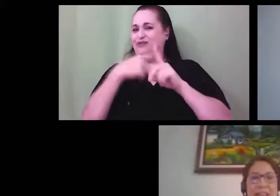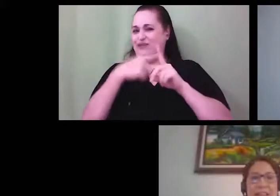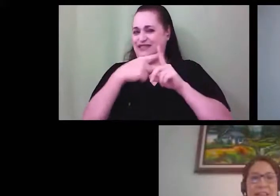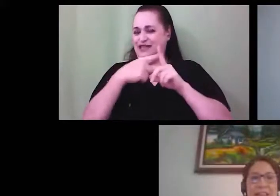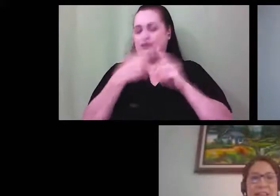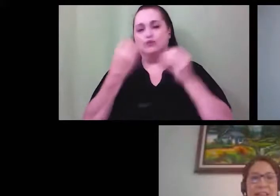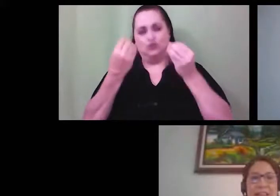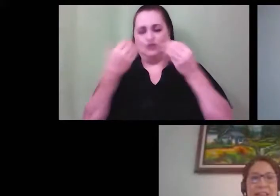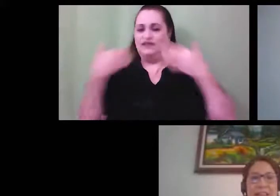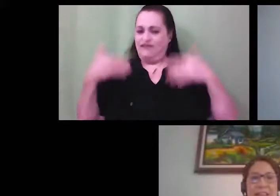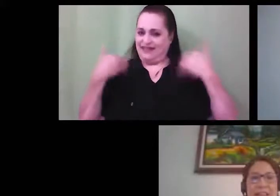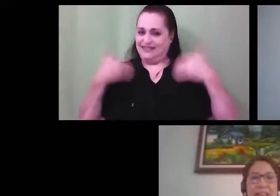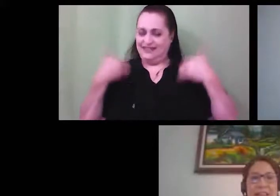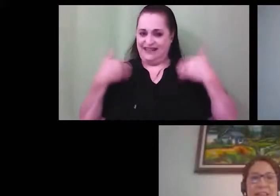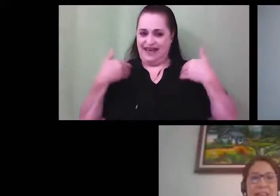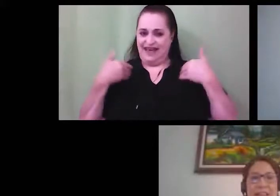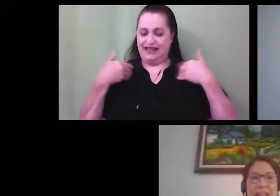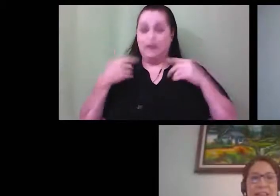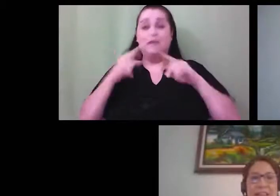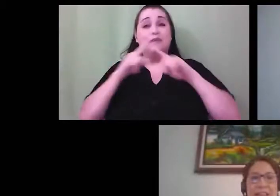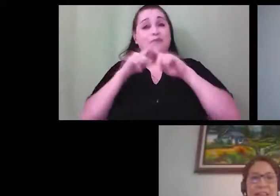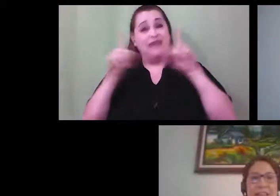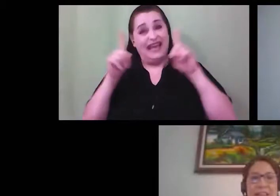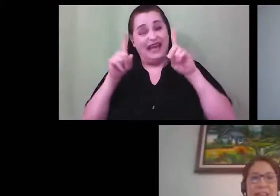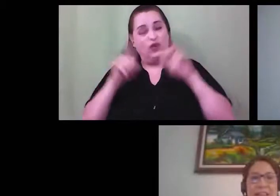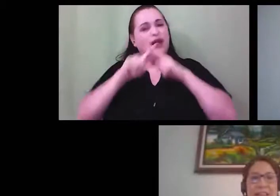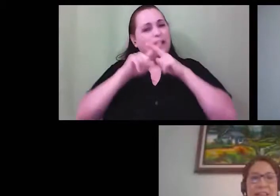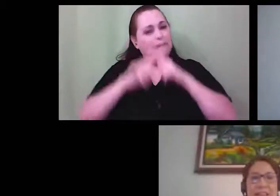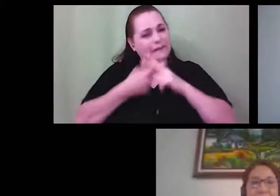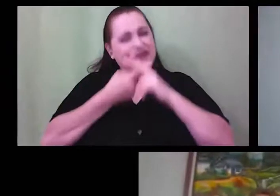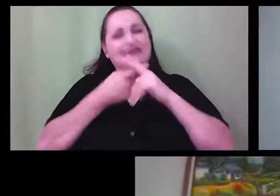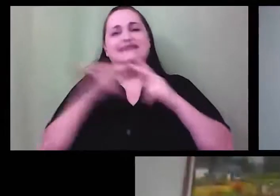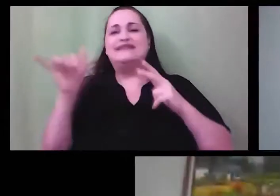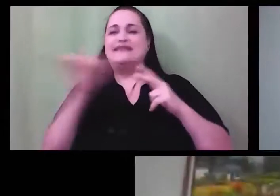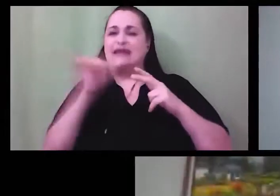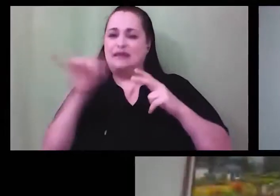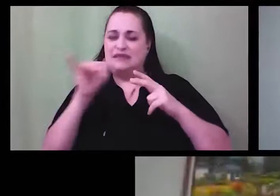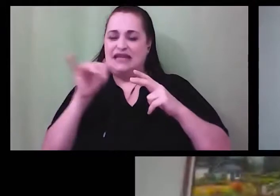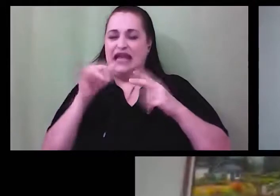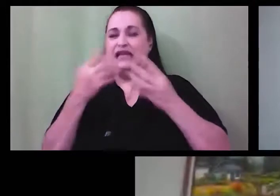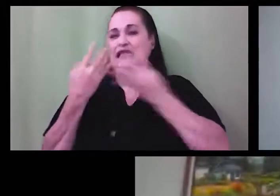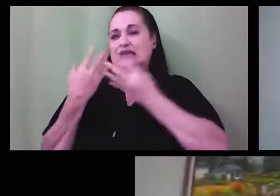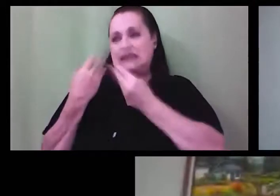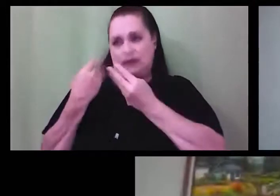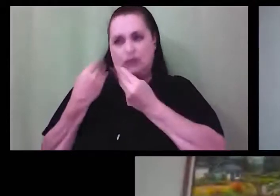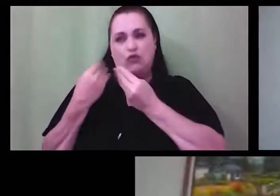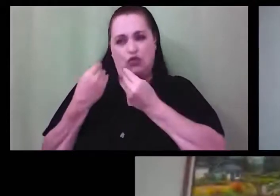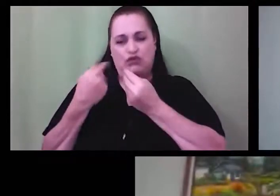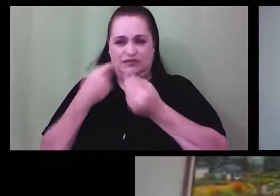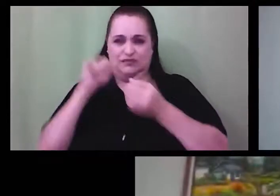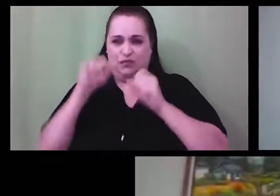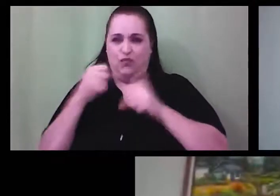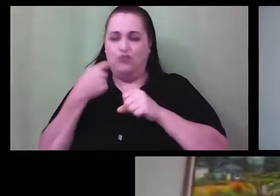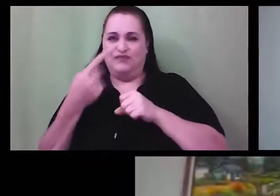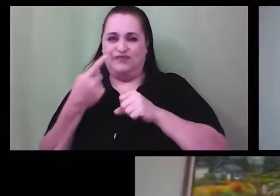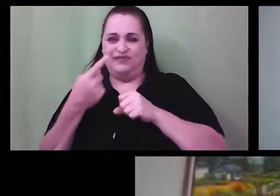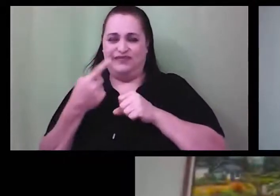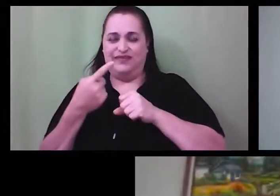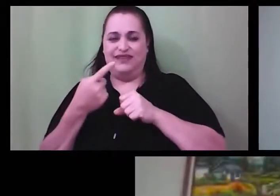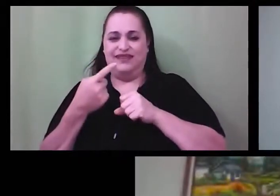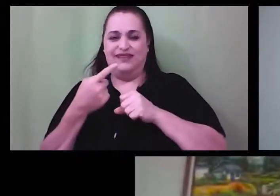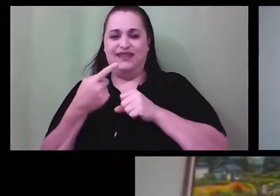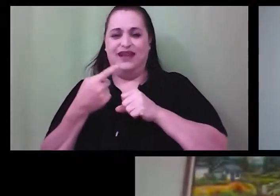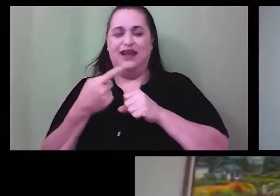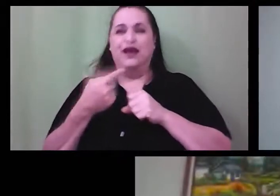muchísima felicidad. Sin embargo, ya empiezan también un poco los temores, podría decirse de esta forma,